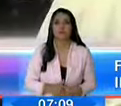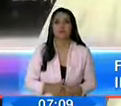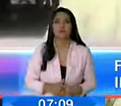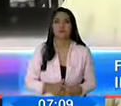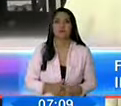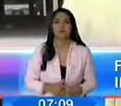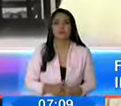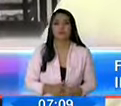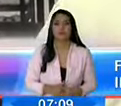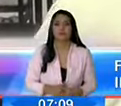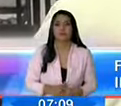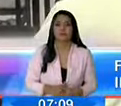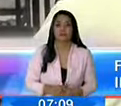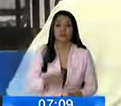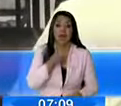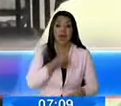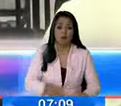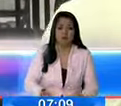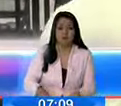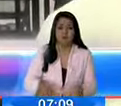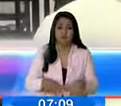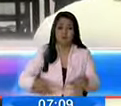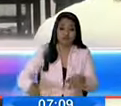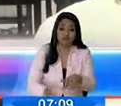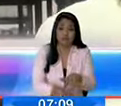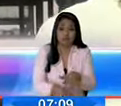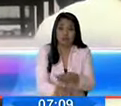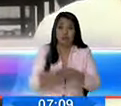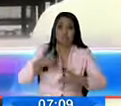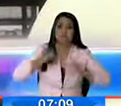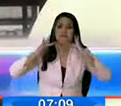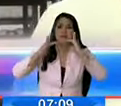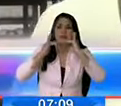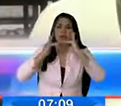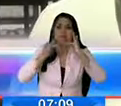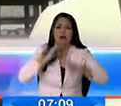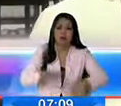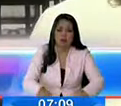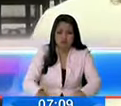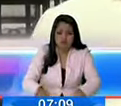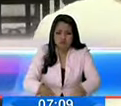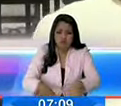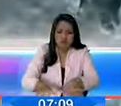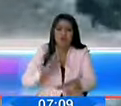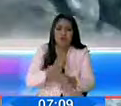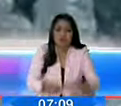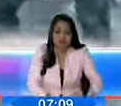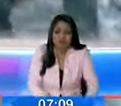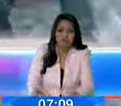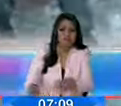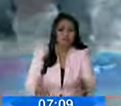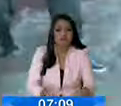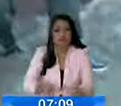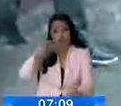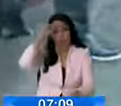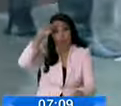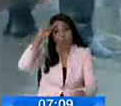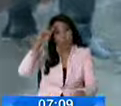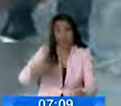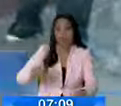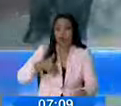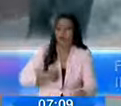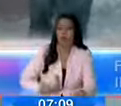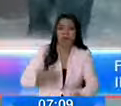Tengo el agua todavía que me saco de debajo de la cama, este lodo, no puedo porque ya no avanza. Mientras persistan las lluvias